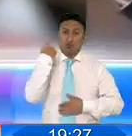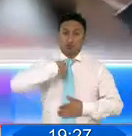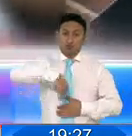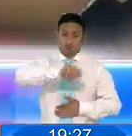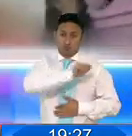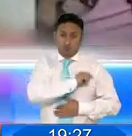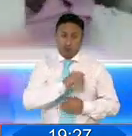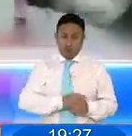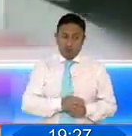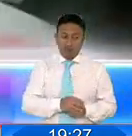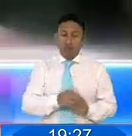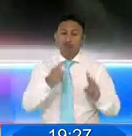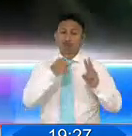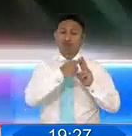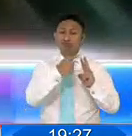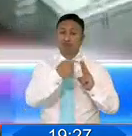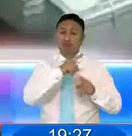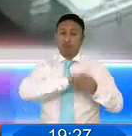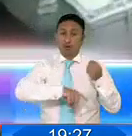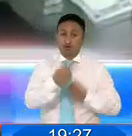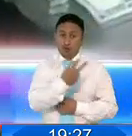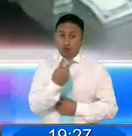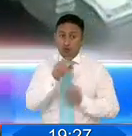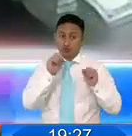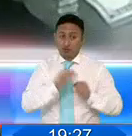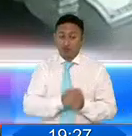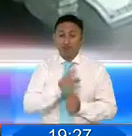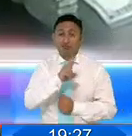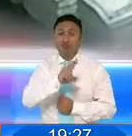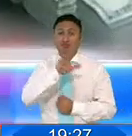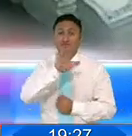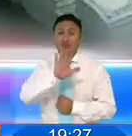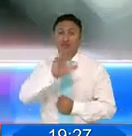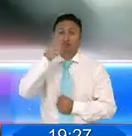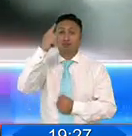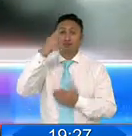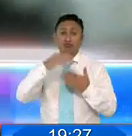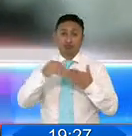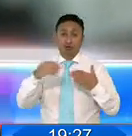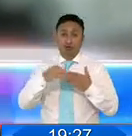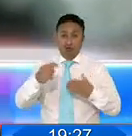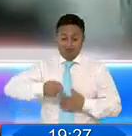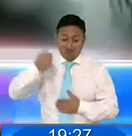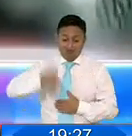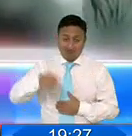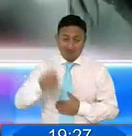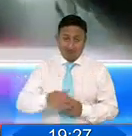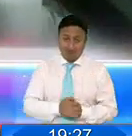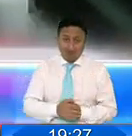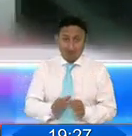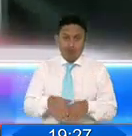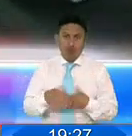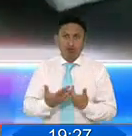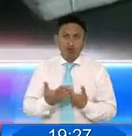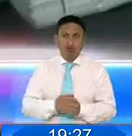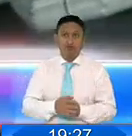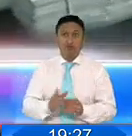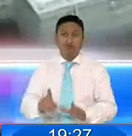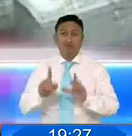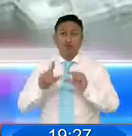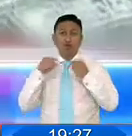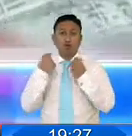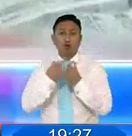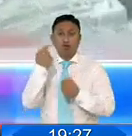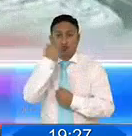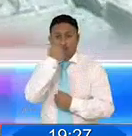españolas, porque supuestamente Víctor y su hermano manejaban más de 25 millones de dólares en efectivo provenientes de 6 redes de